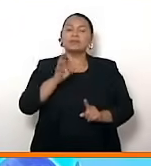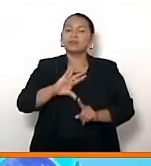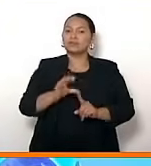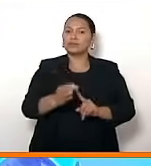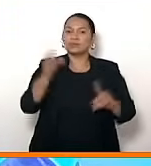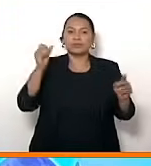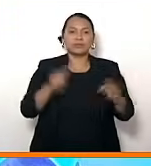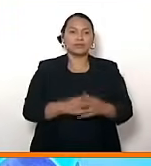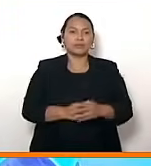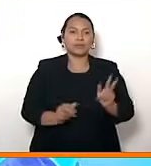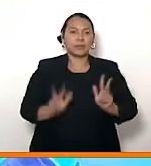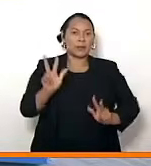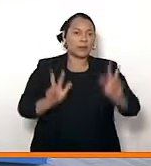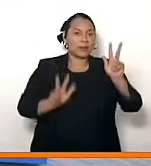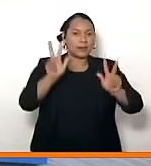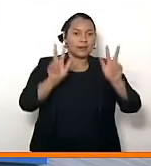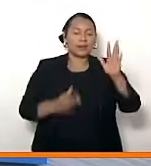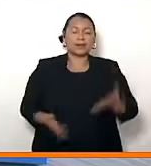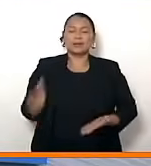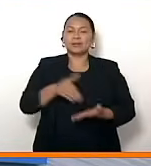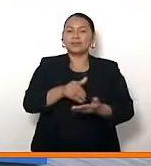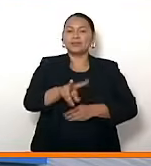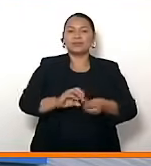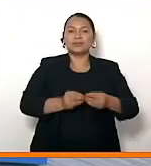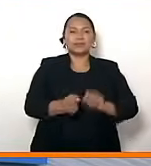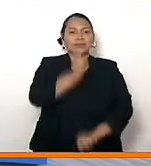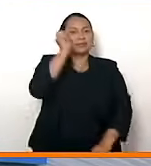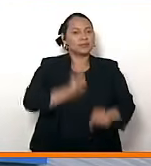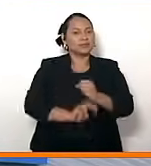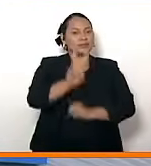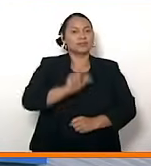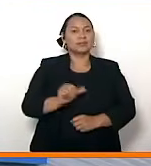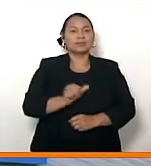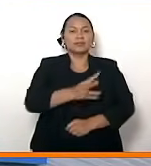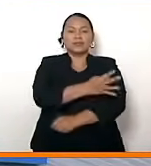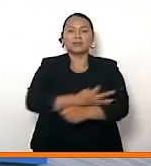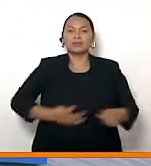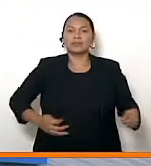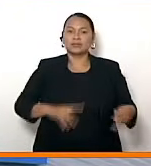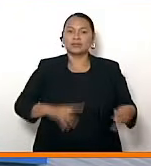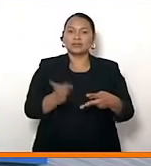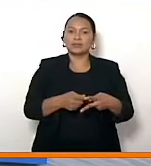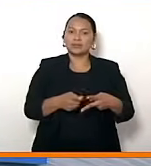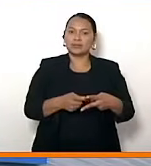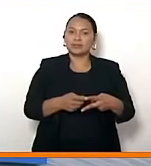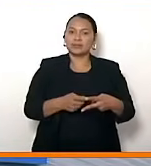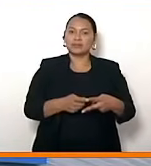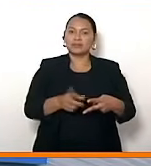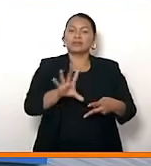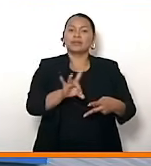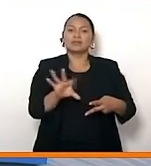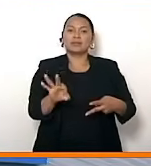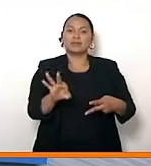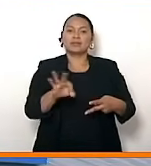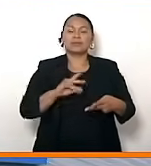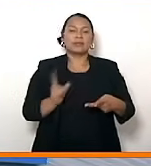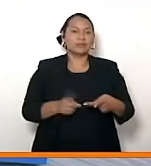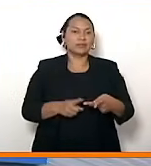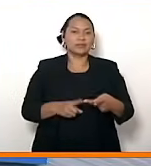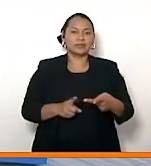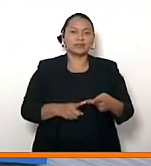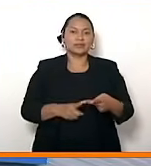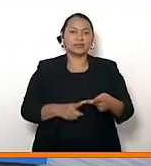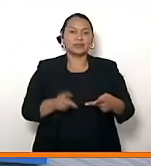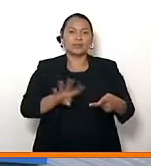su catrachada Pichete. Tus números seleccionados para esta tarde en premiados son posición 1, 89. Posición